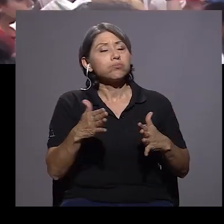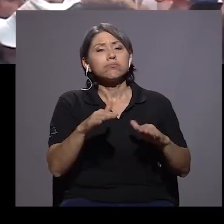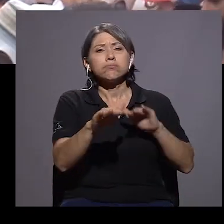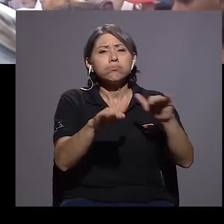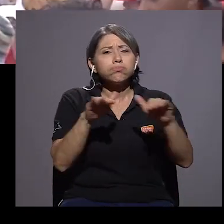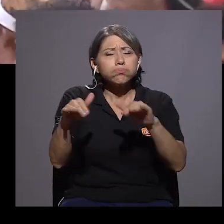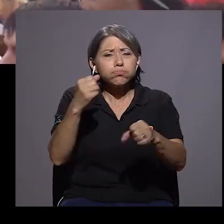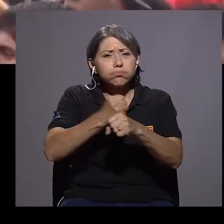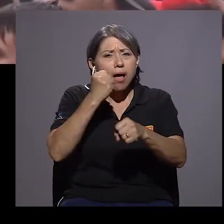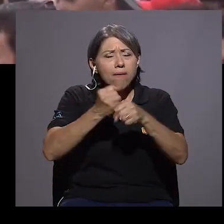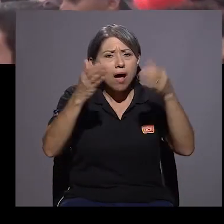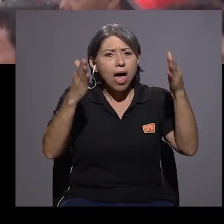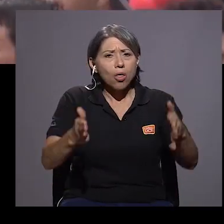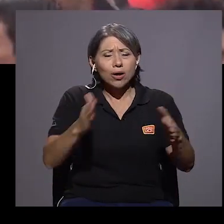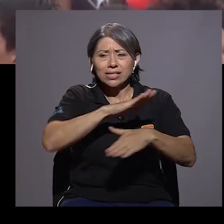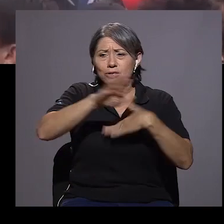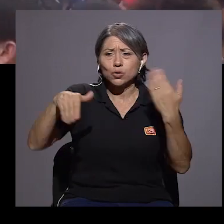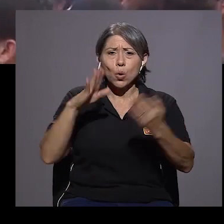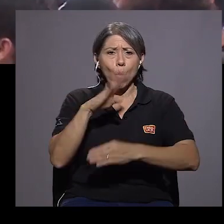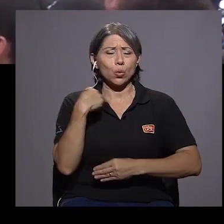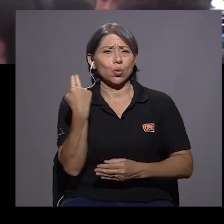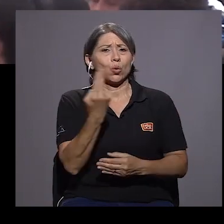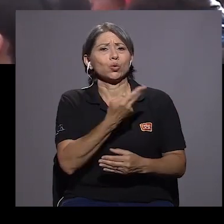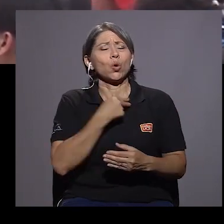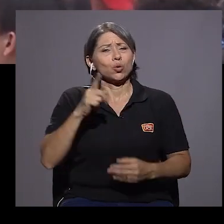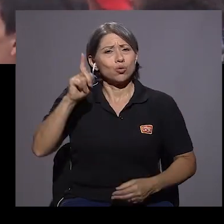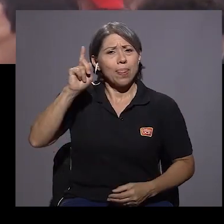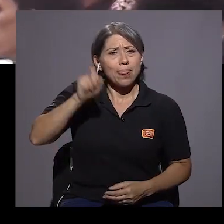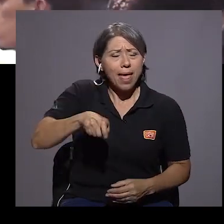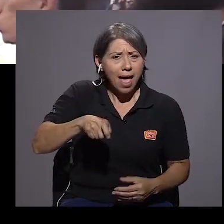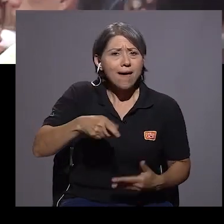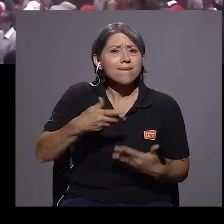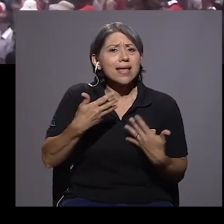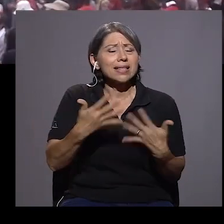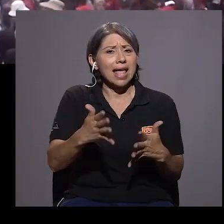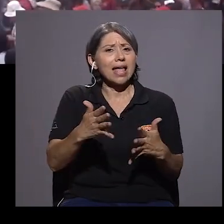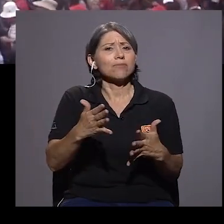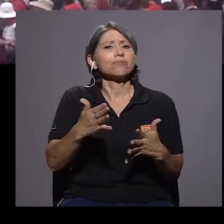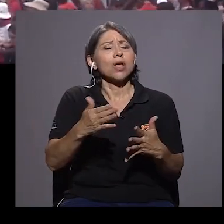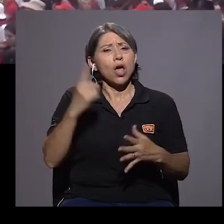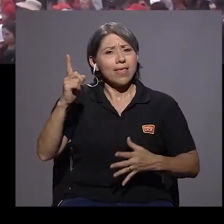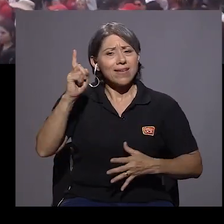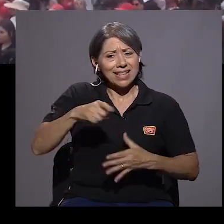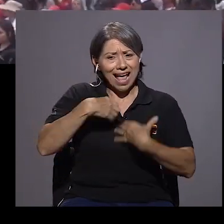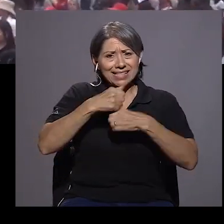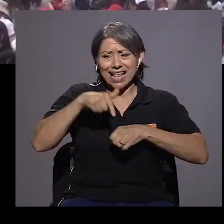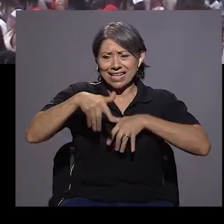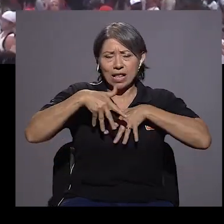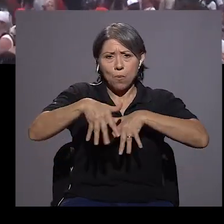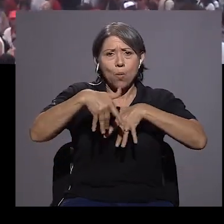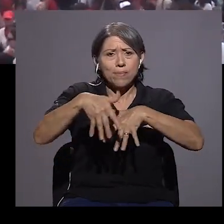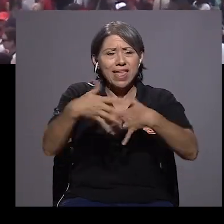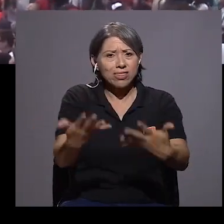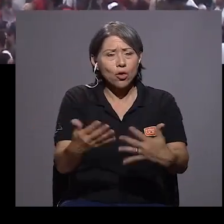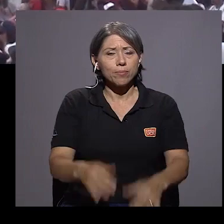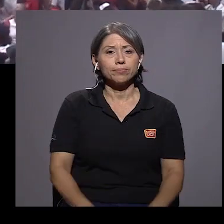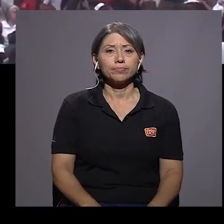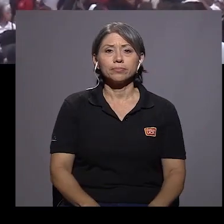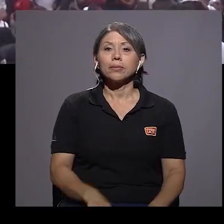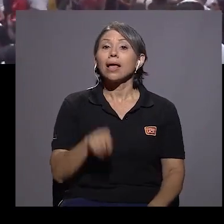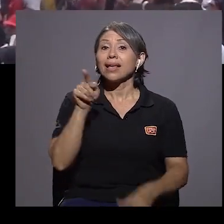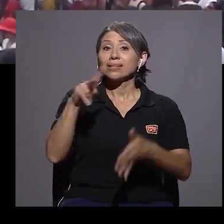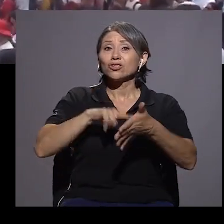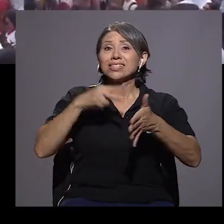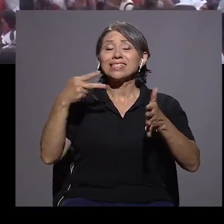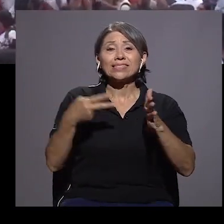¡Vamos, trabajadores! Todos nosotros estamos en el deber, tienen la obligación de hacer ese movimiento.